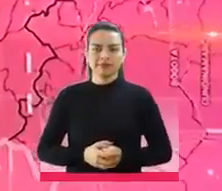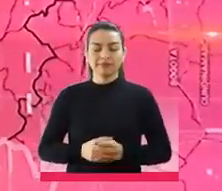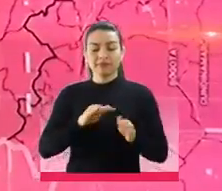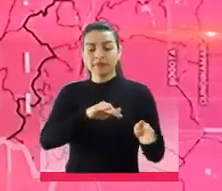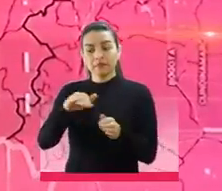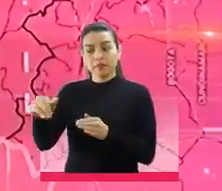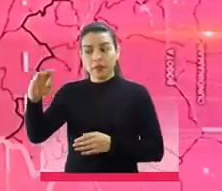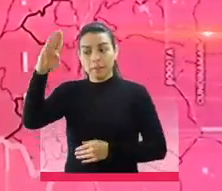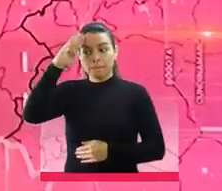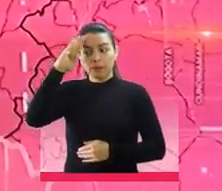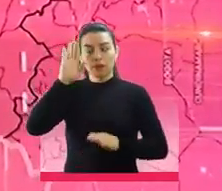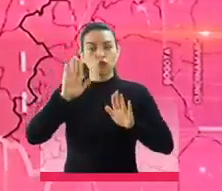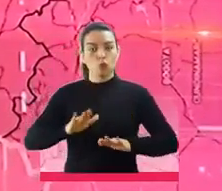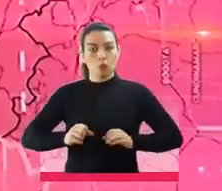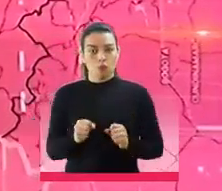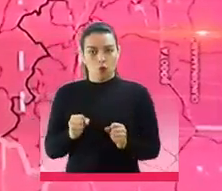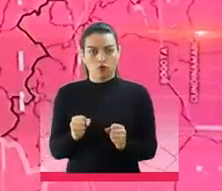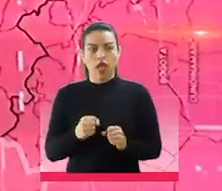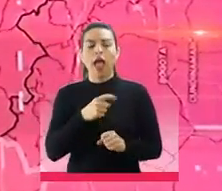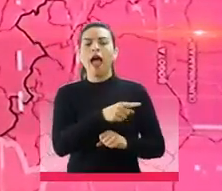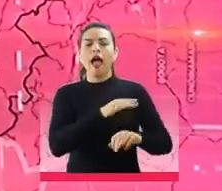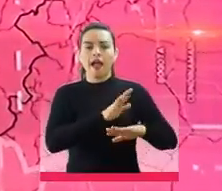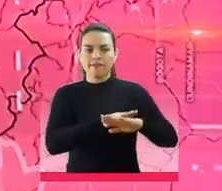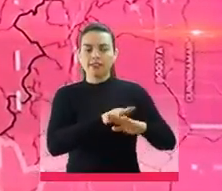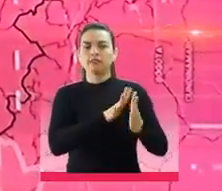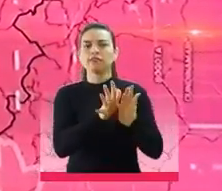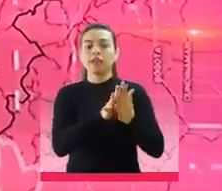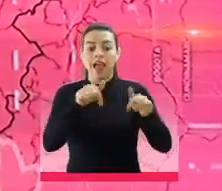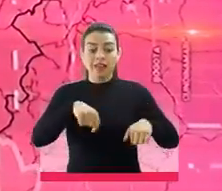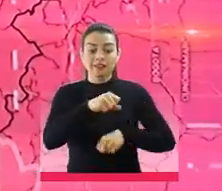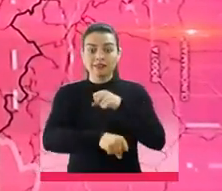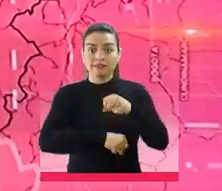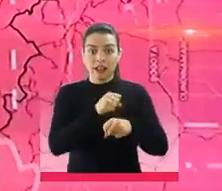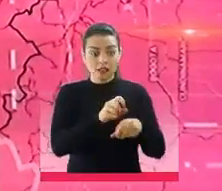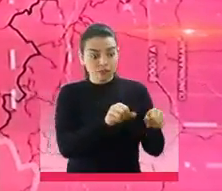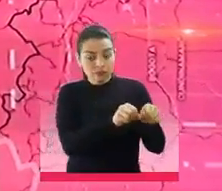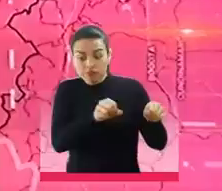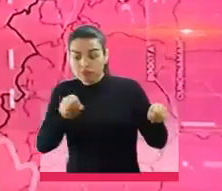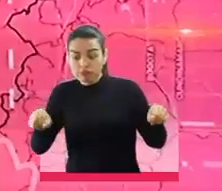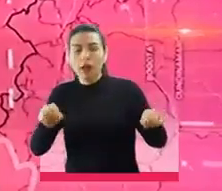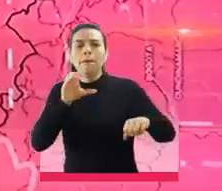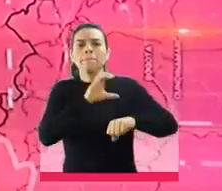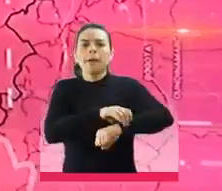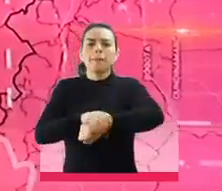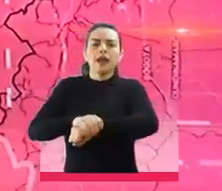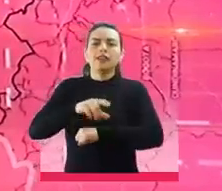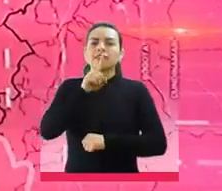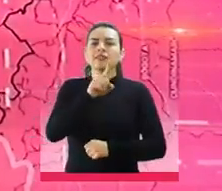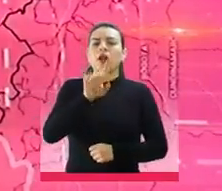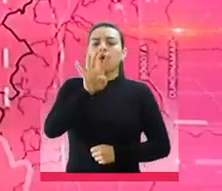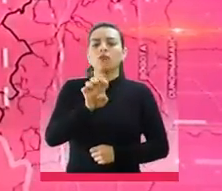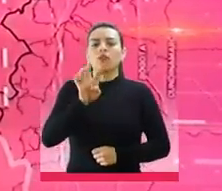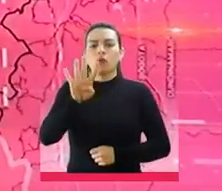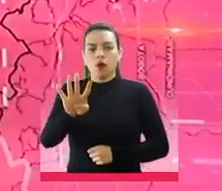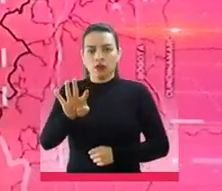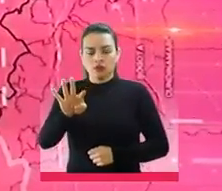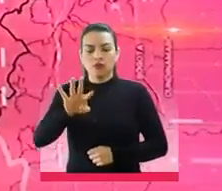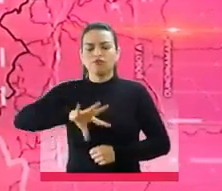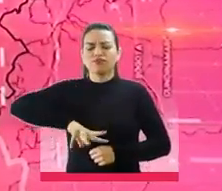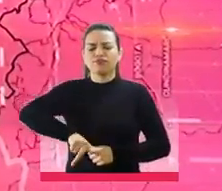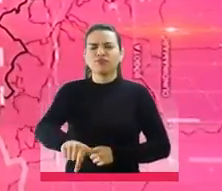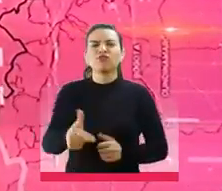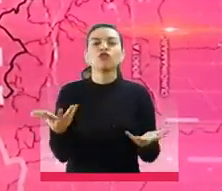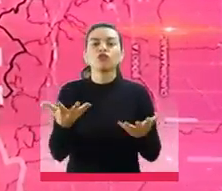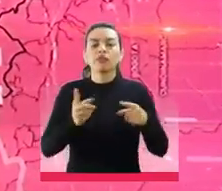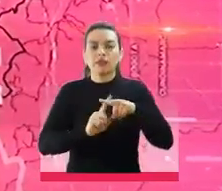Bogotá informó que en lo que va corrido del año han sido capturadas 194 personas cometiendo robos en Transmilenio. Las